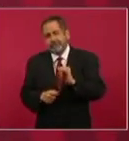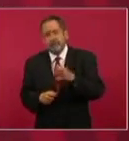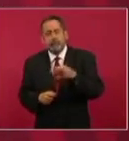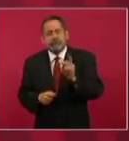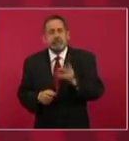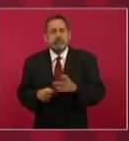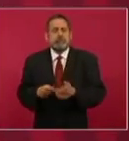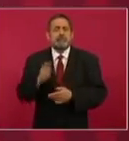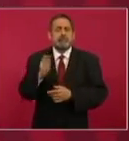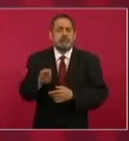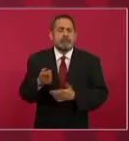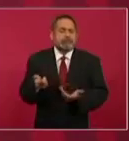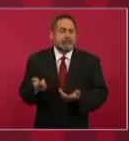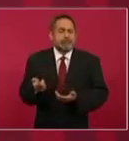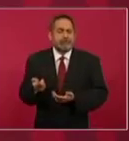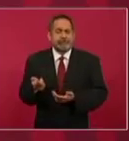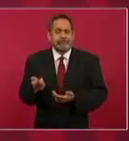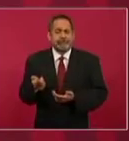pero